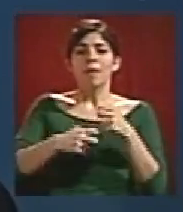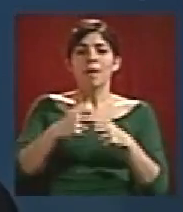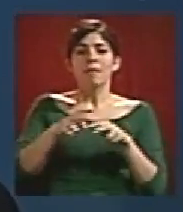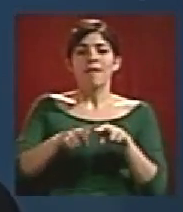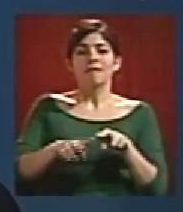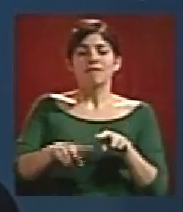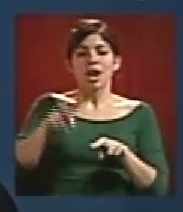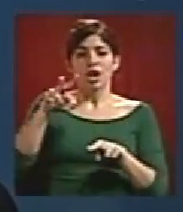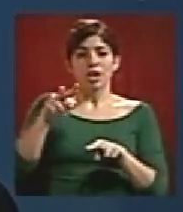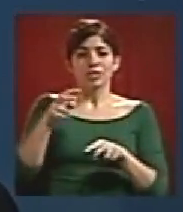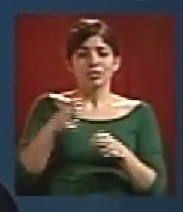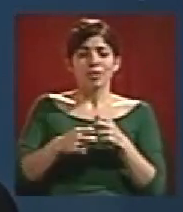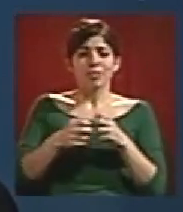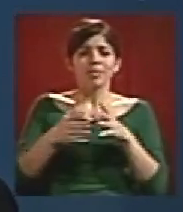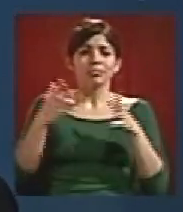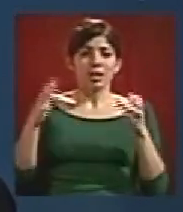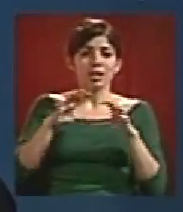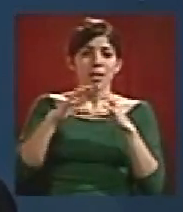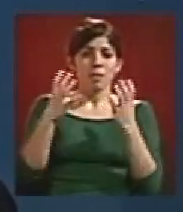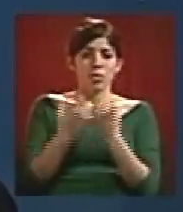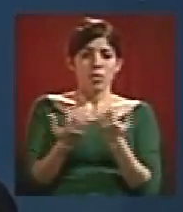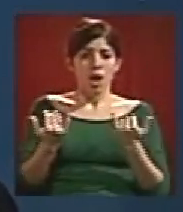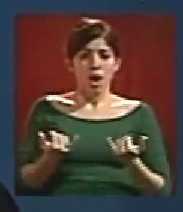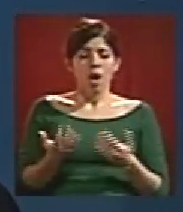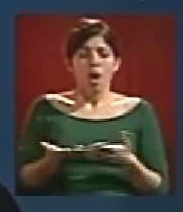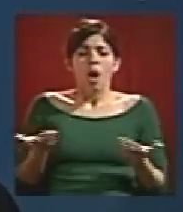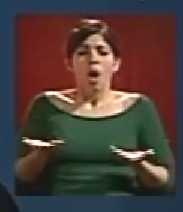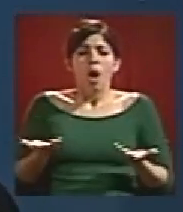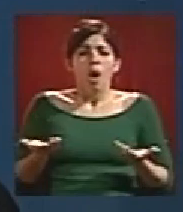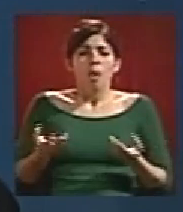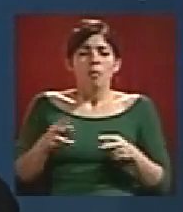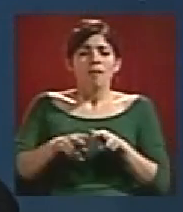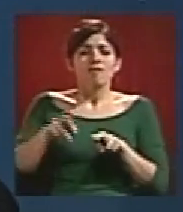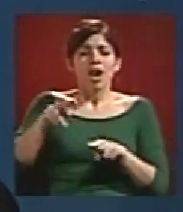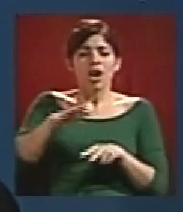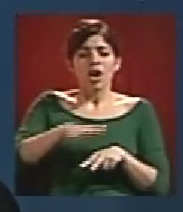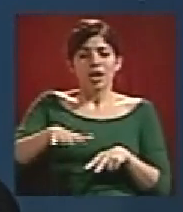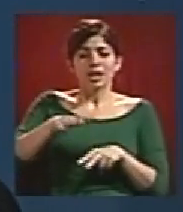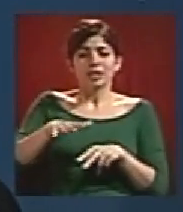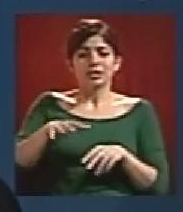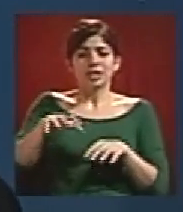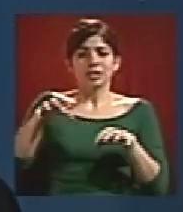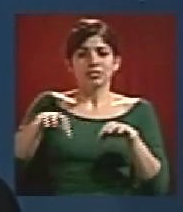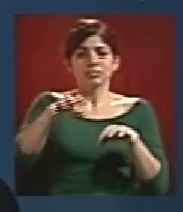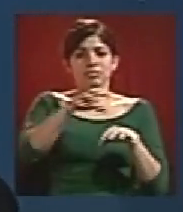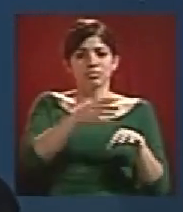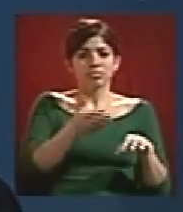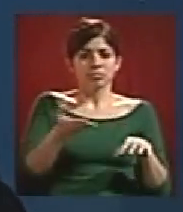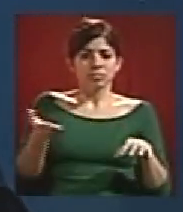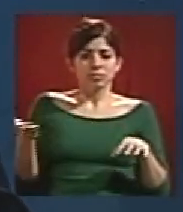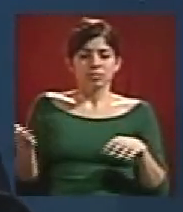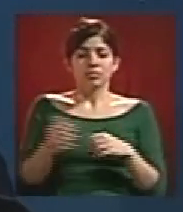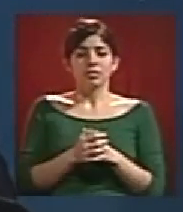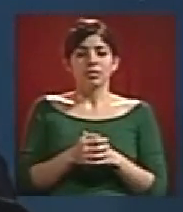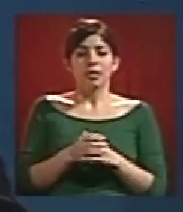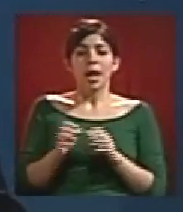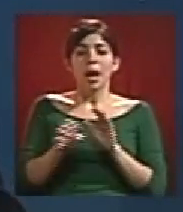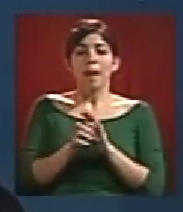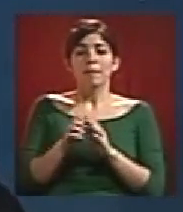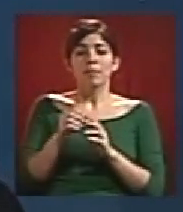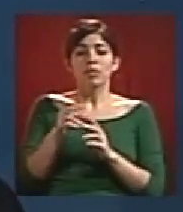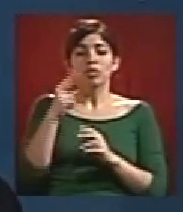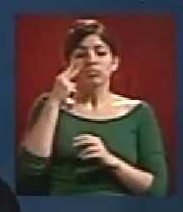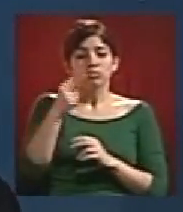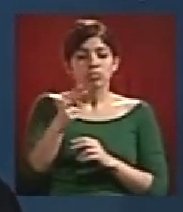grandes discusiones en el mundo hoy en día es cómo se valoran esos activos. Si se valoran con, si las proyecciones de